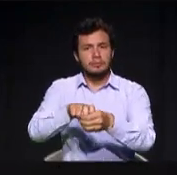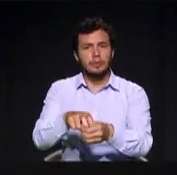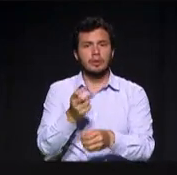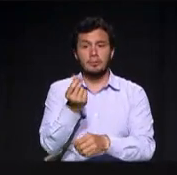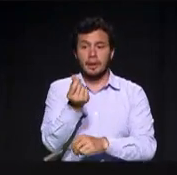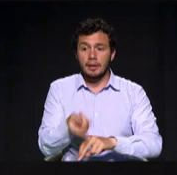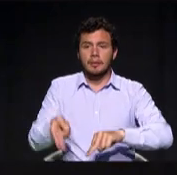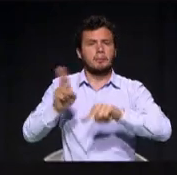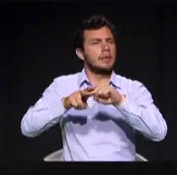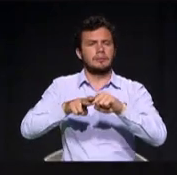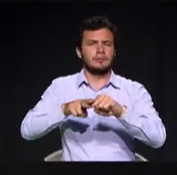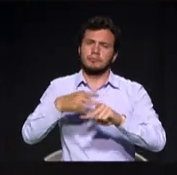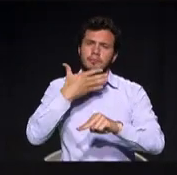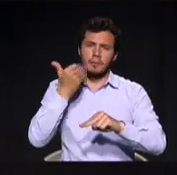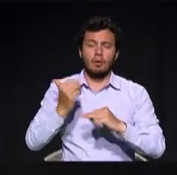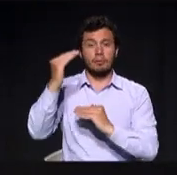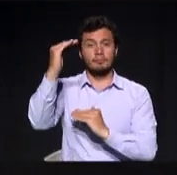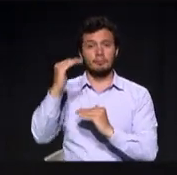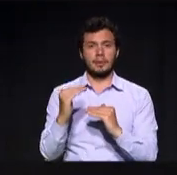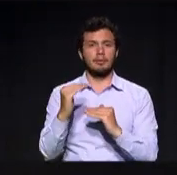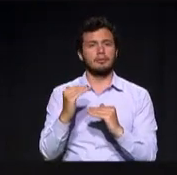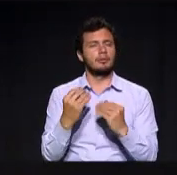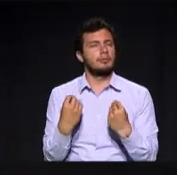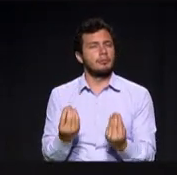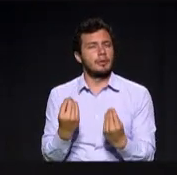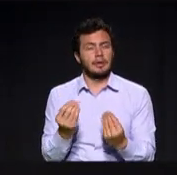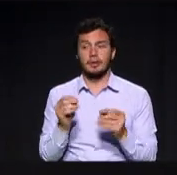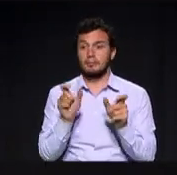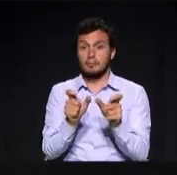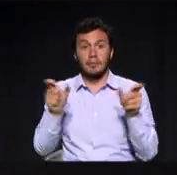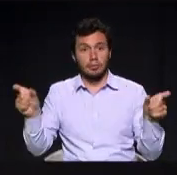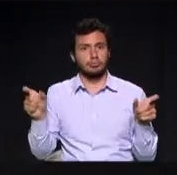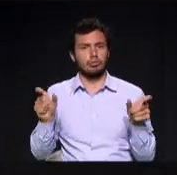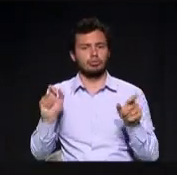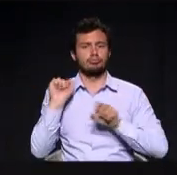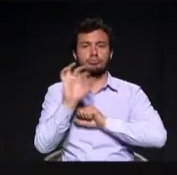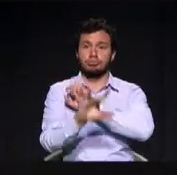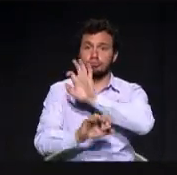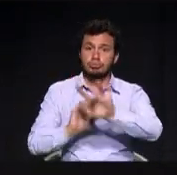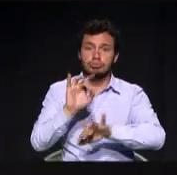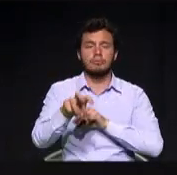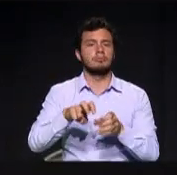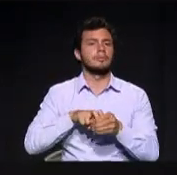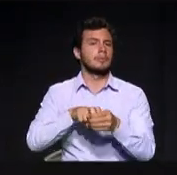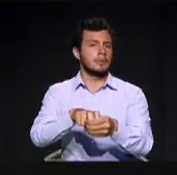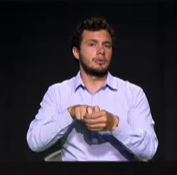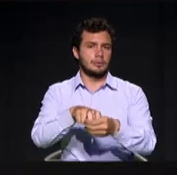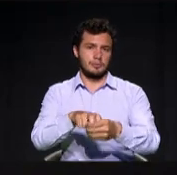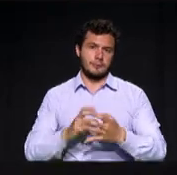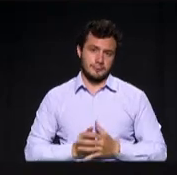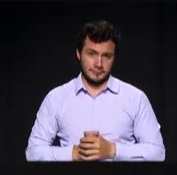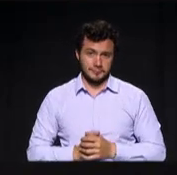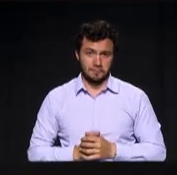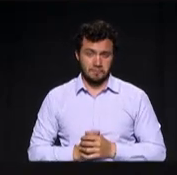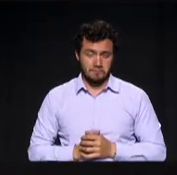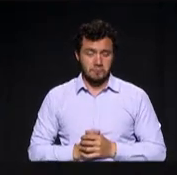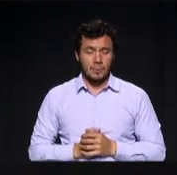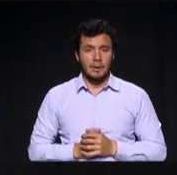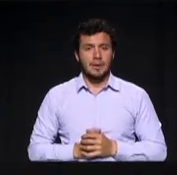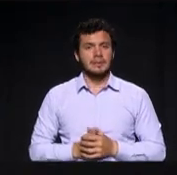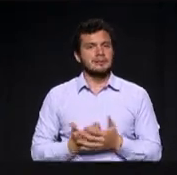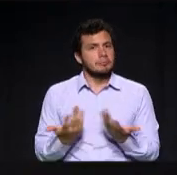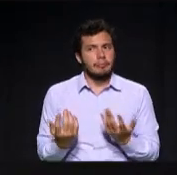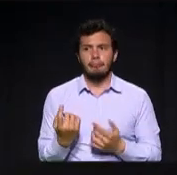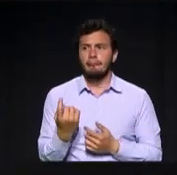que la gente utilice efectivamente el transporte público el faltante dónde vamos lo vamos a compensar